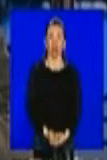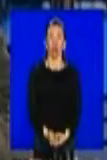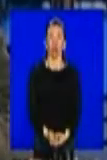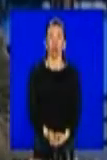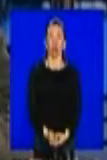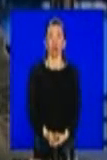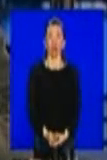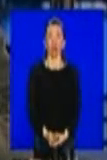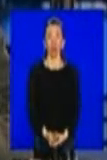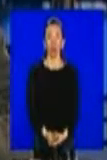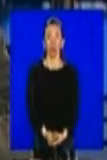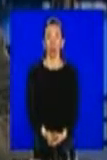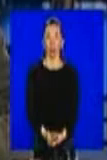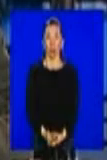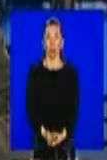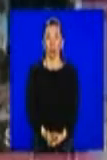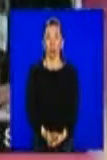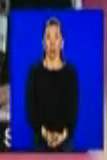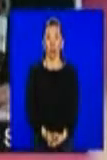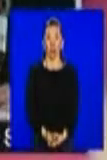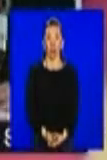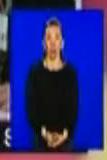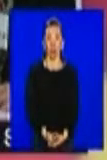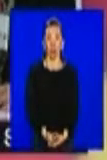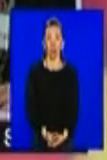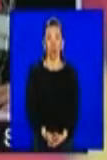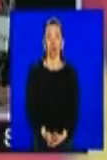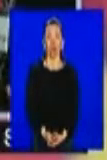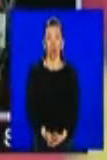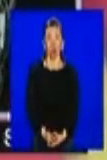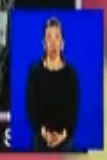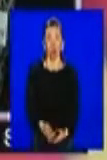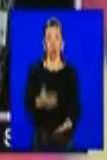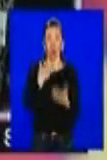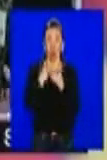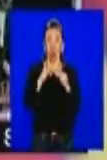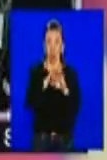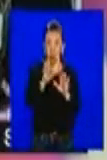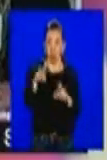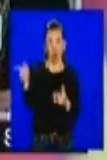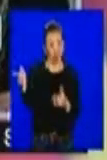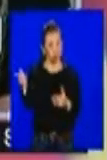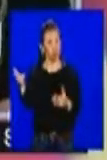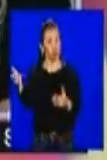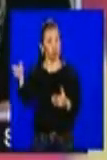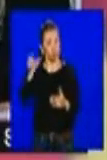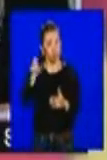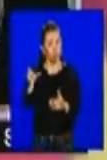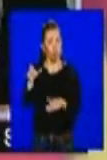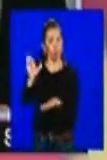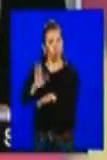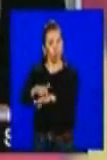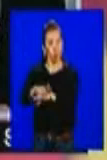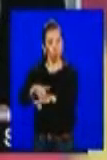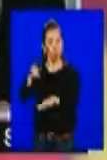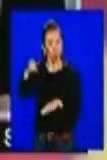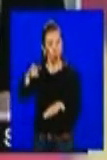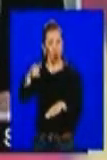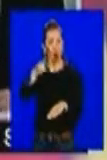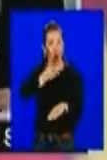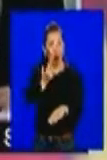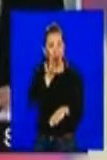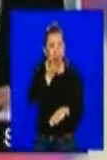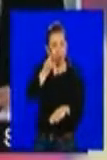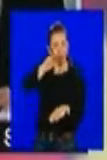Cámara. Adelante, Diana, por favor. Antonio, pues están denunciando un mico en el Plan Nacional de Desarrollo que se discute en